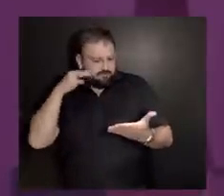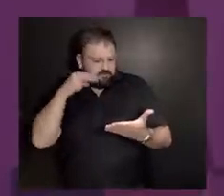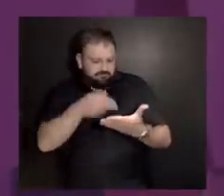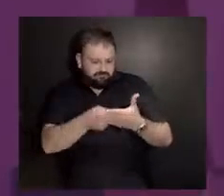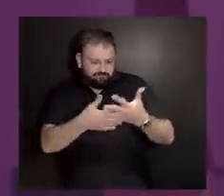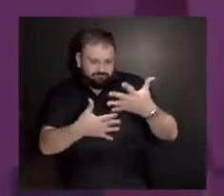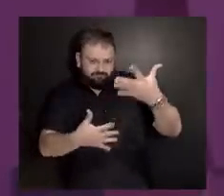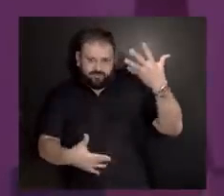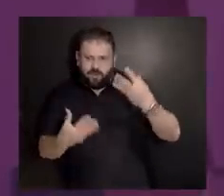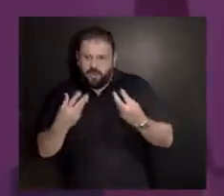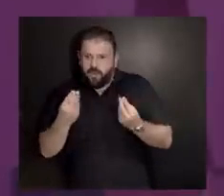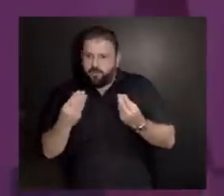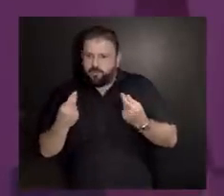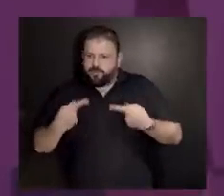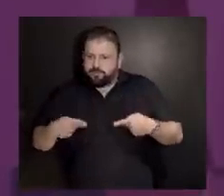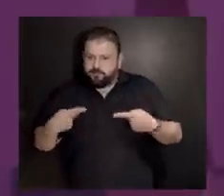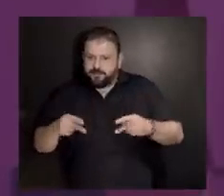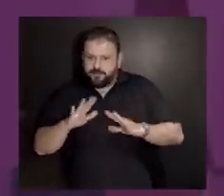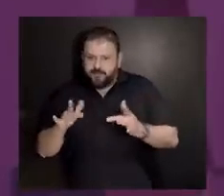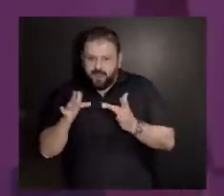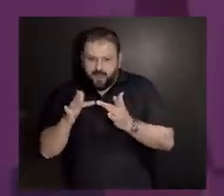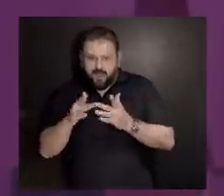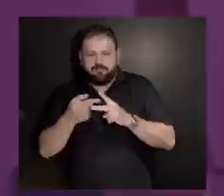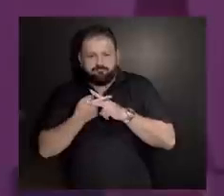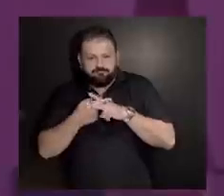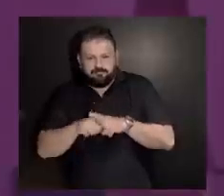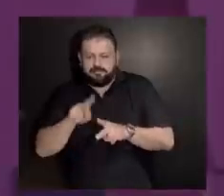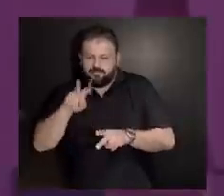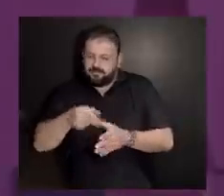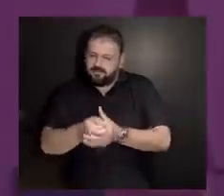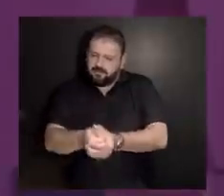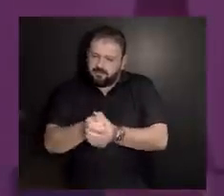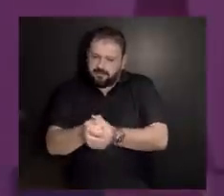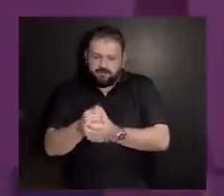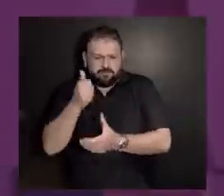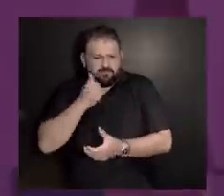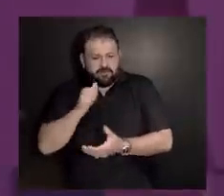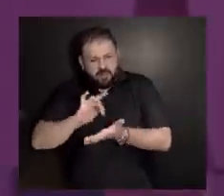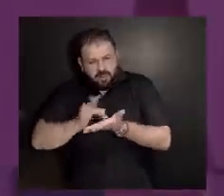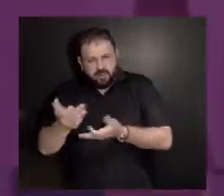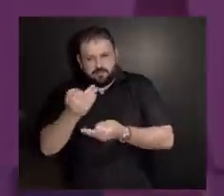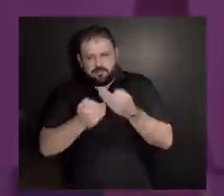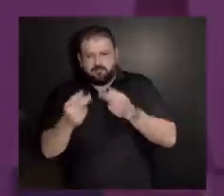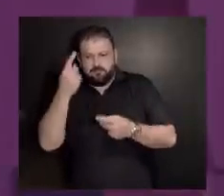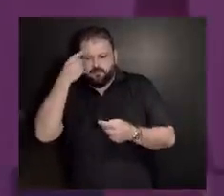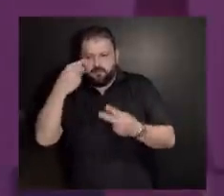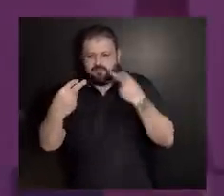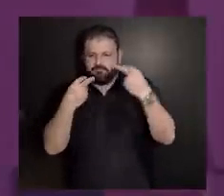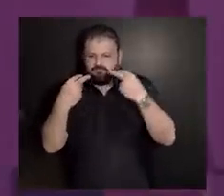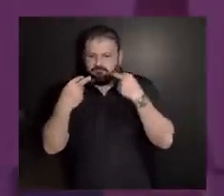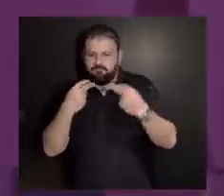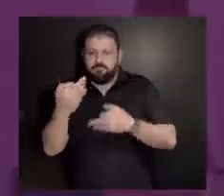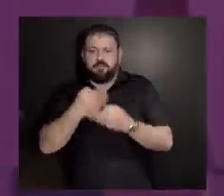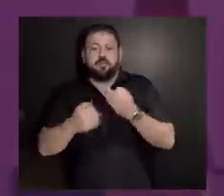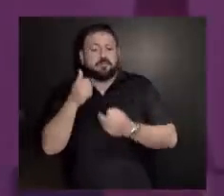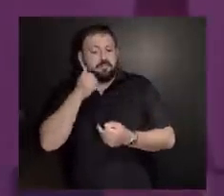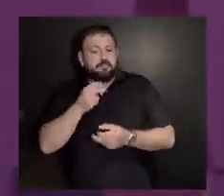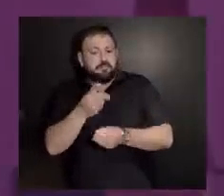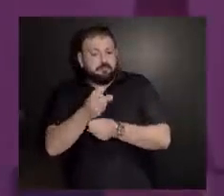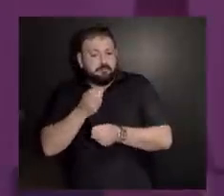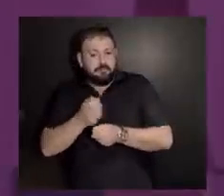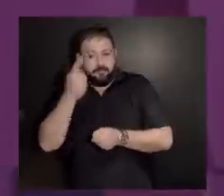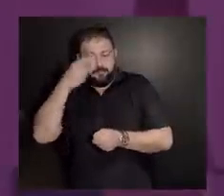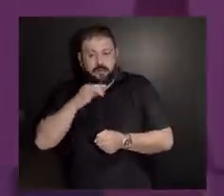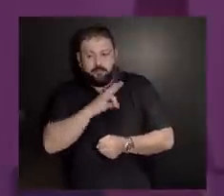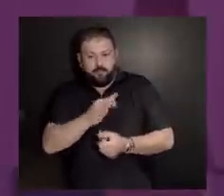conexiones de un montón de lugares. Los saludamos a todos, les agradecemos mucho siempre conectarse y como siempre también los invitamos a que todavía estás muy a tiempo